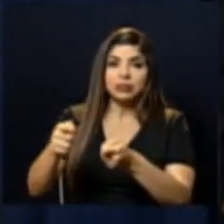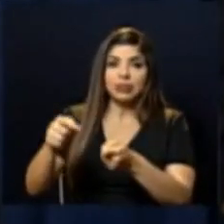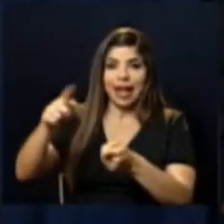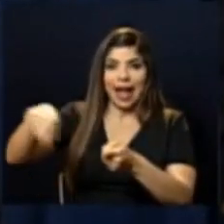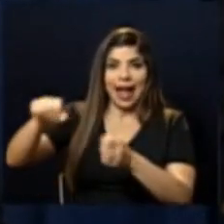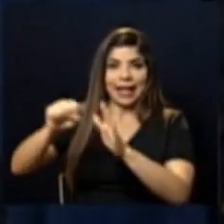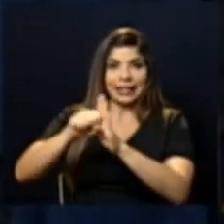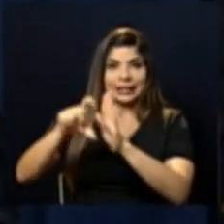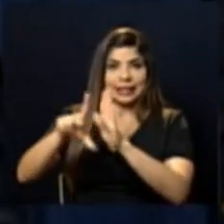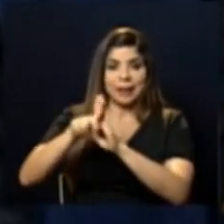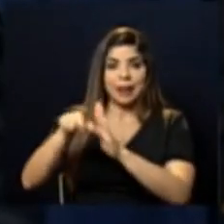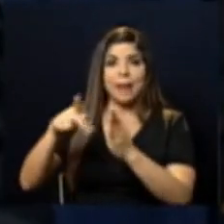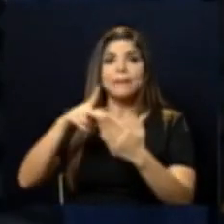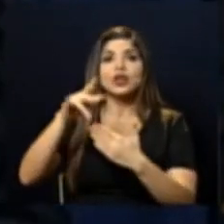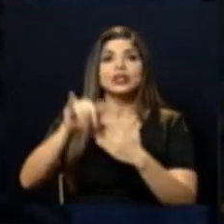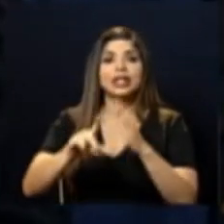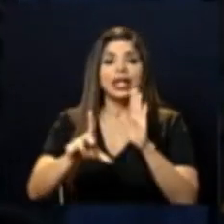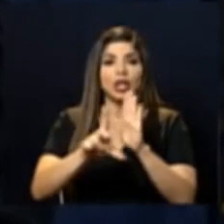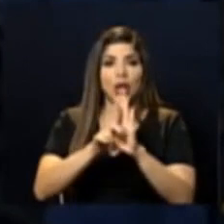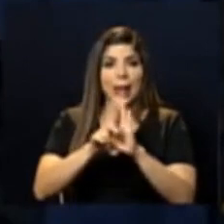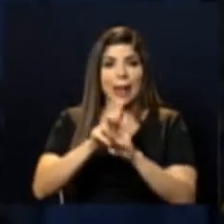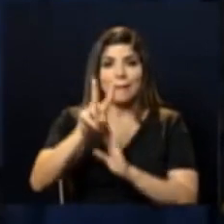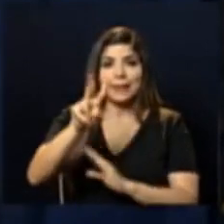esta Asamblea, el proyecto de ley